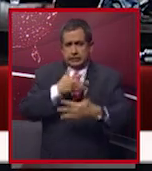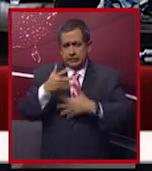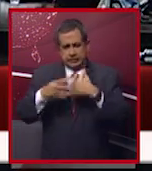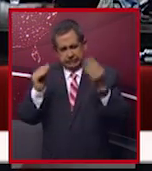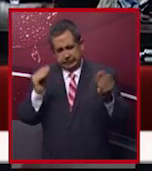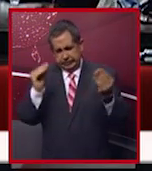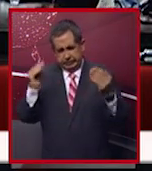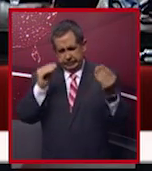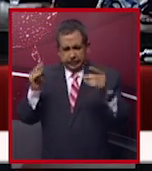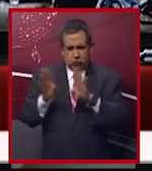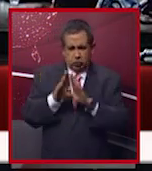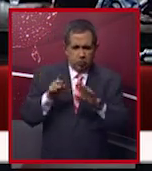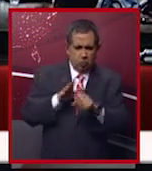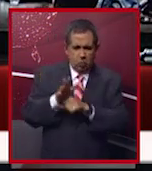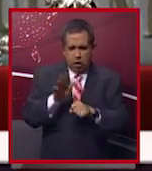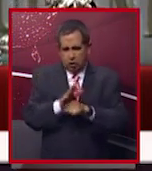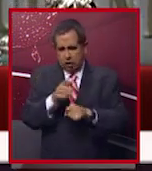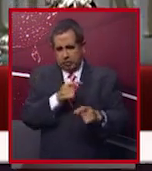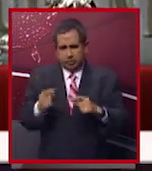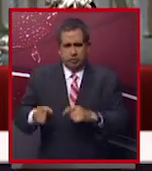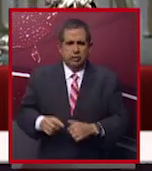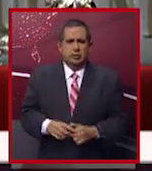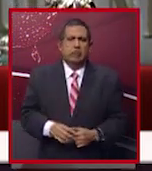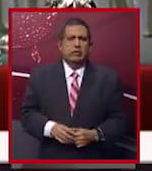un amplio debate de procedimiento.